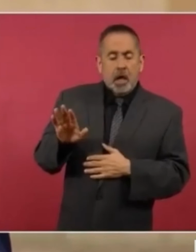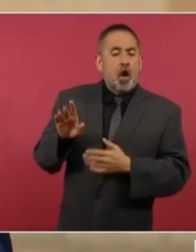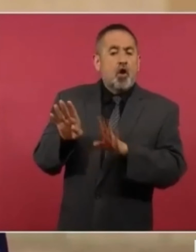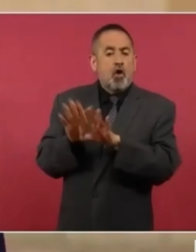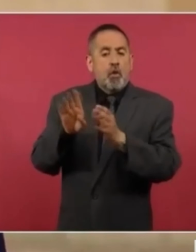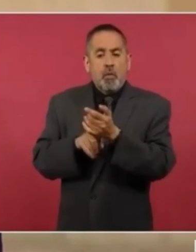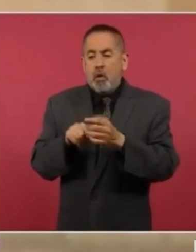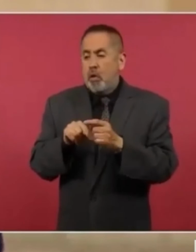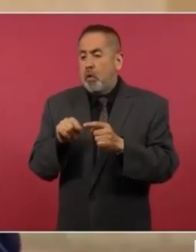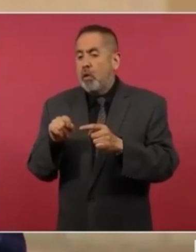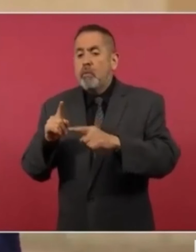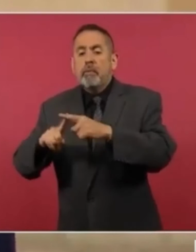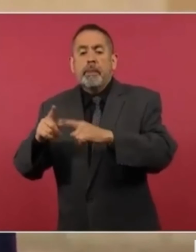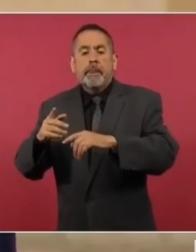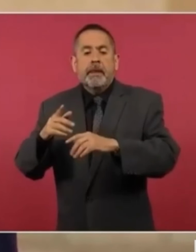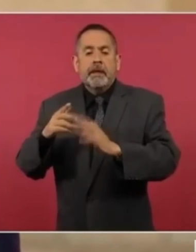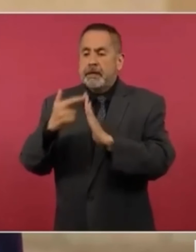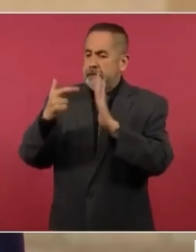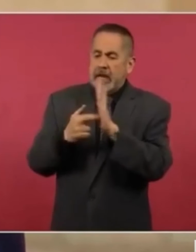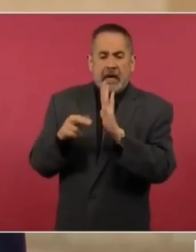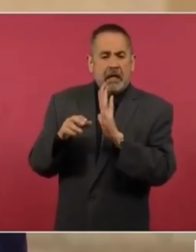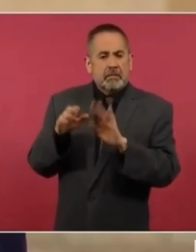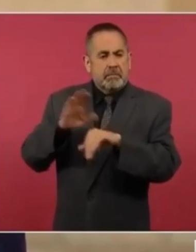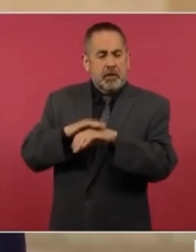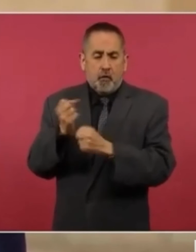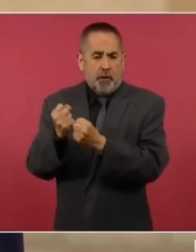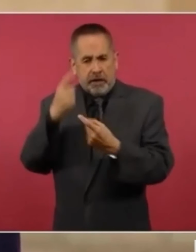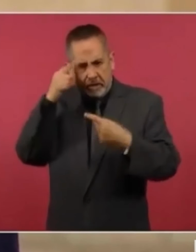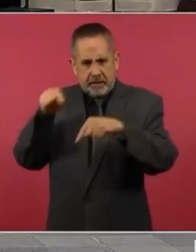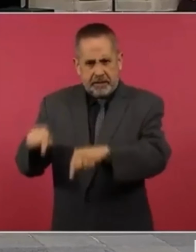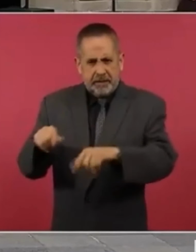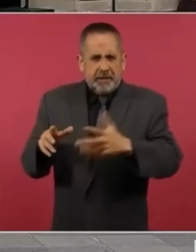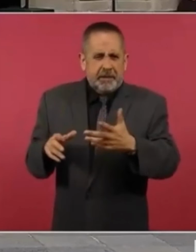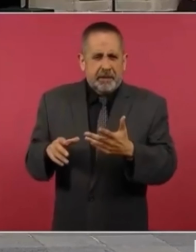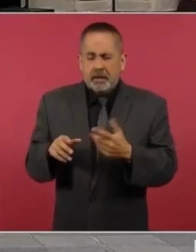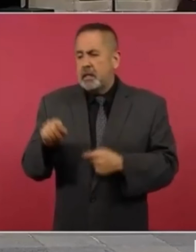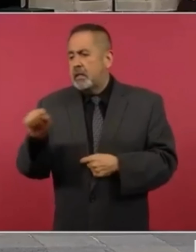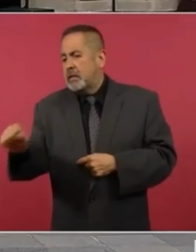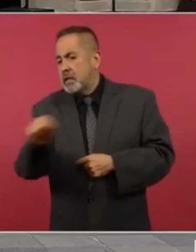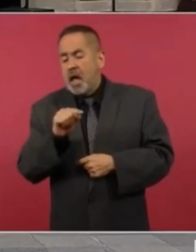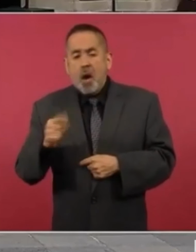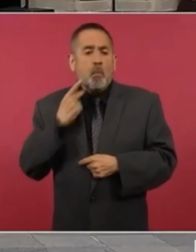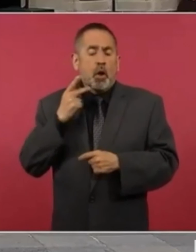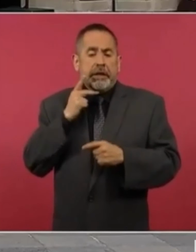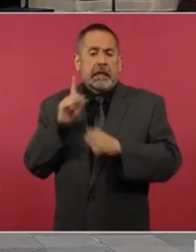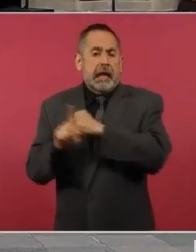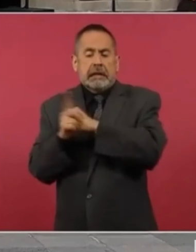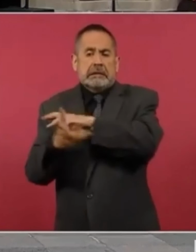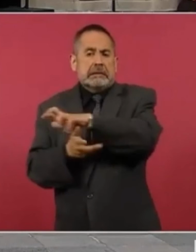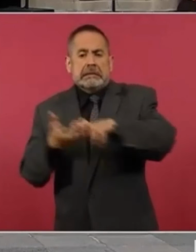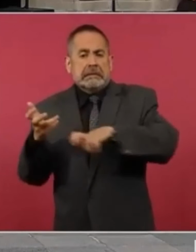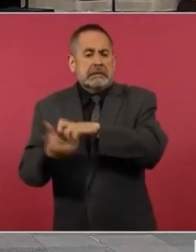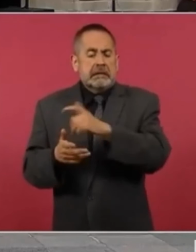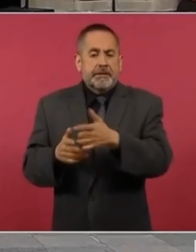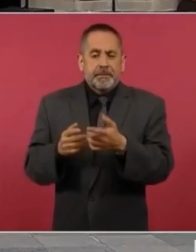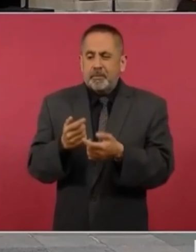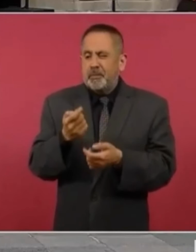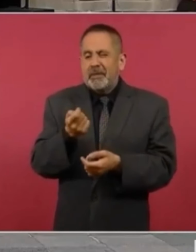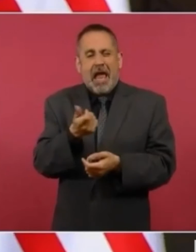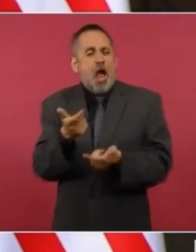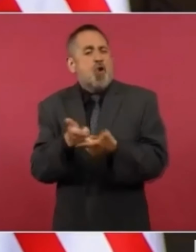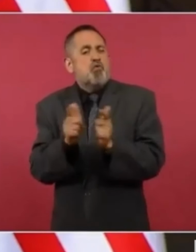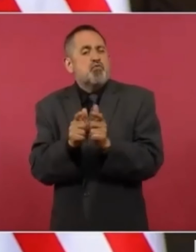sanciones significativas en las élites responsables de gran parte de la violencia y la inestabilidad política en Haití. Un grupo